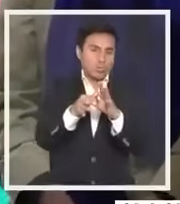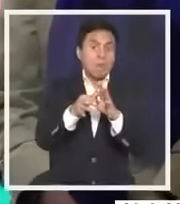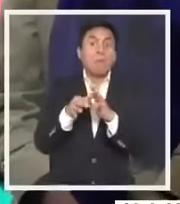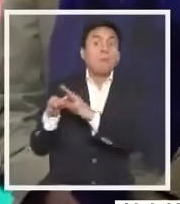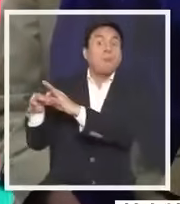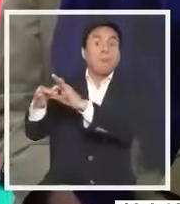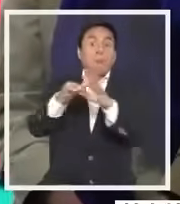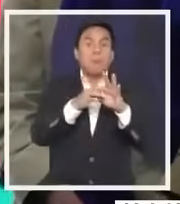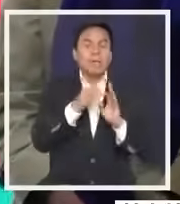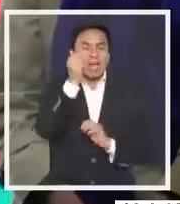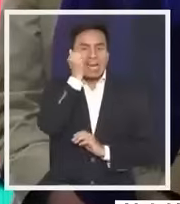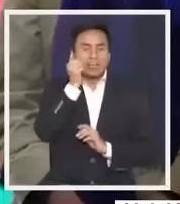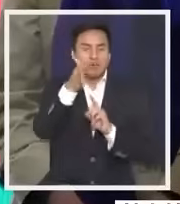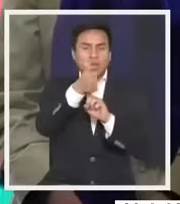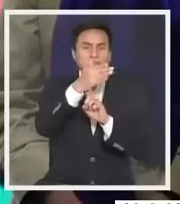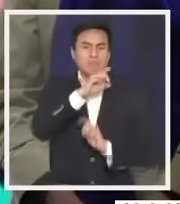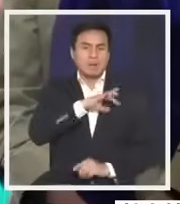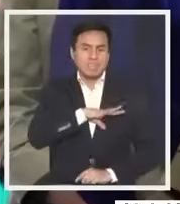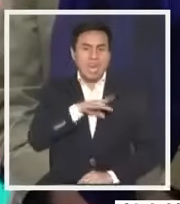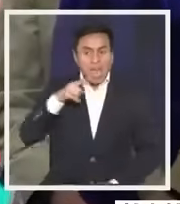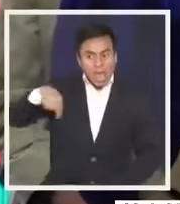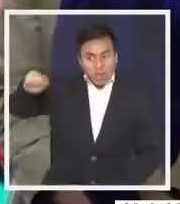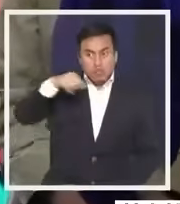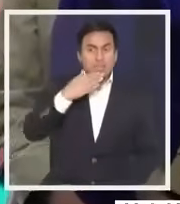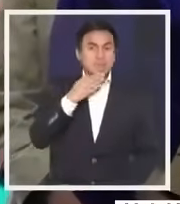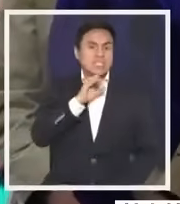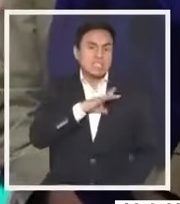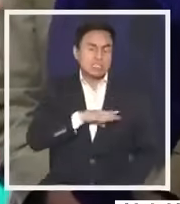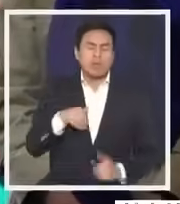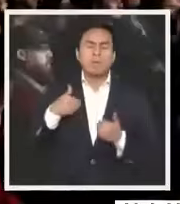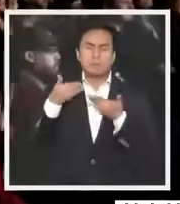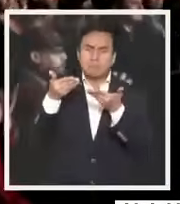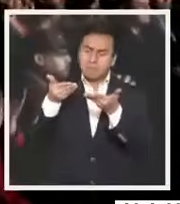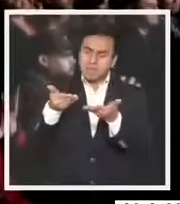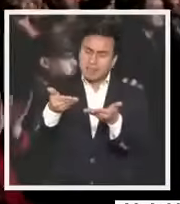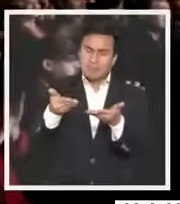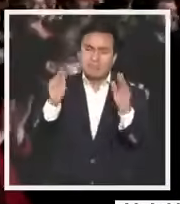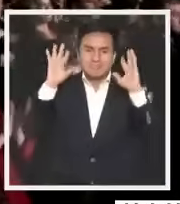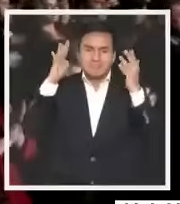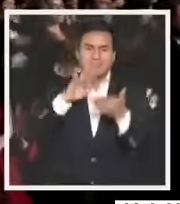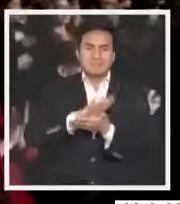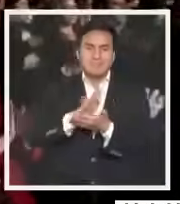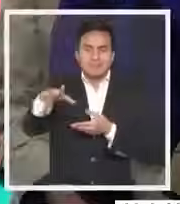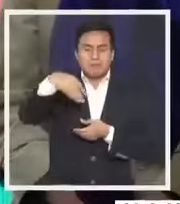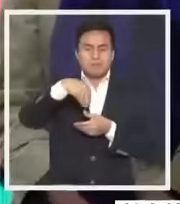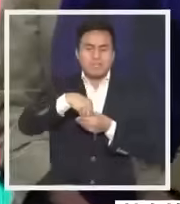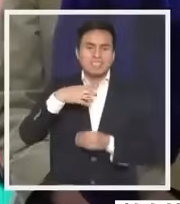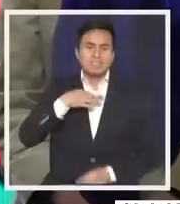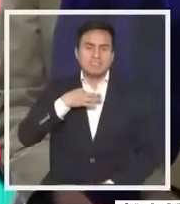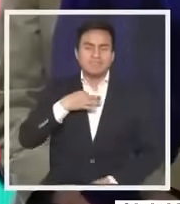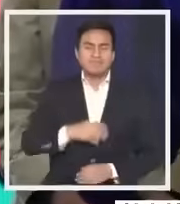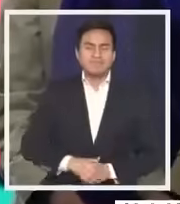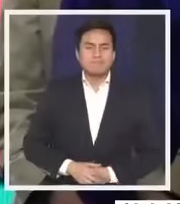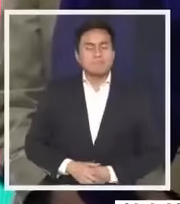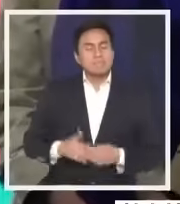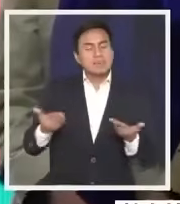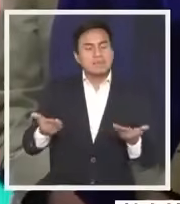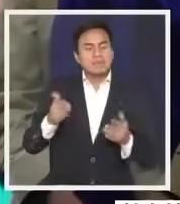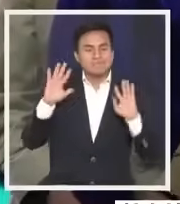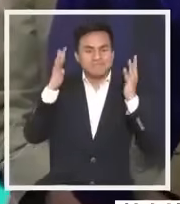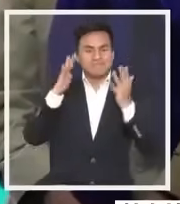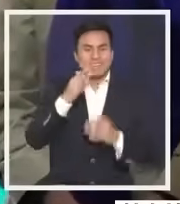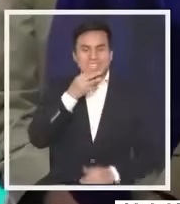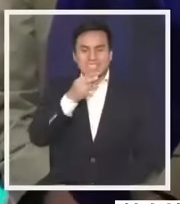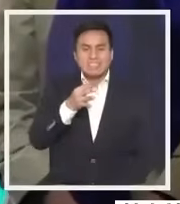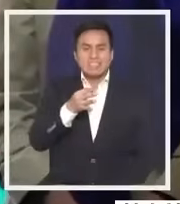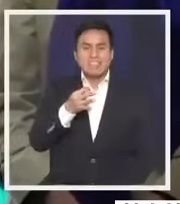el cariño que le tienen a nuestra patria. Ellos también son chilenos y se merecen ser parte de la ciudadanía. ¿Para qué decir el